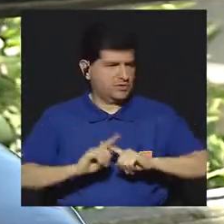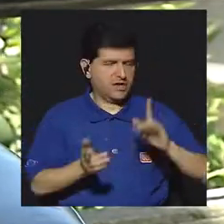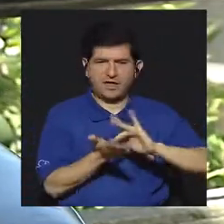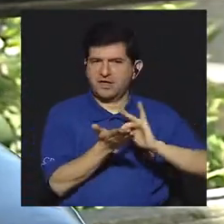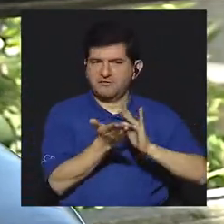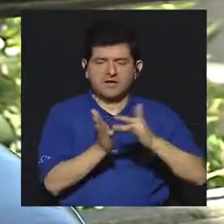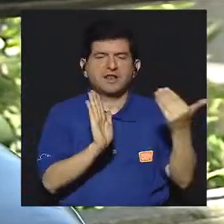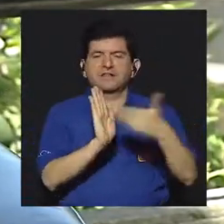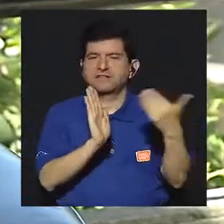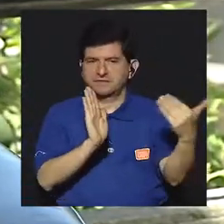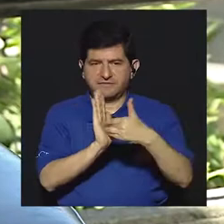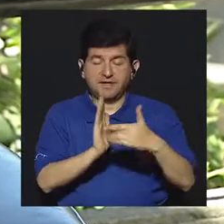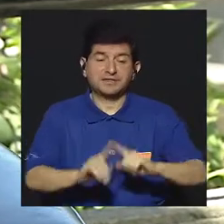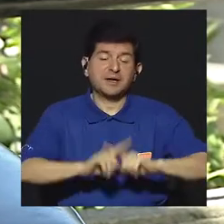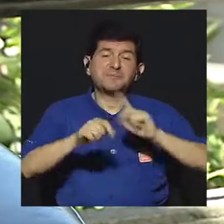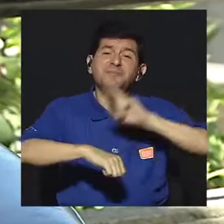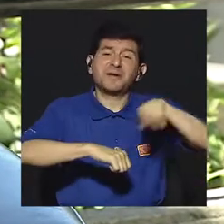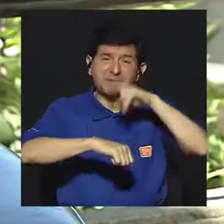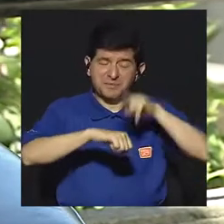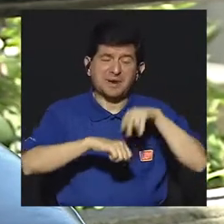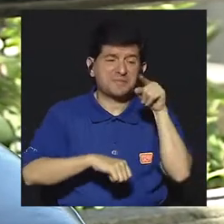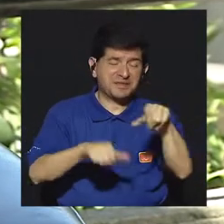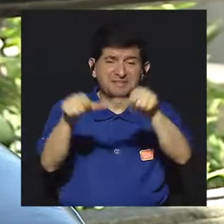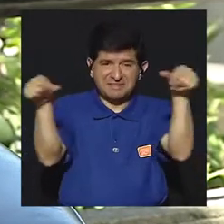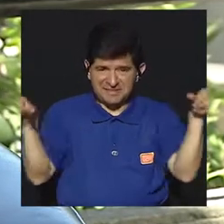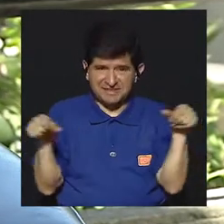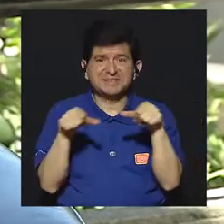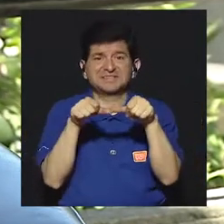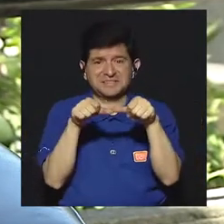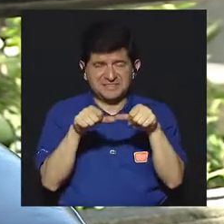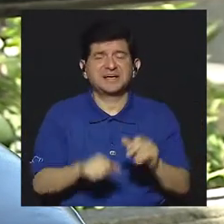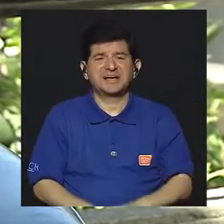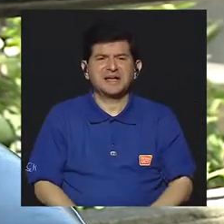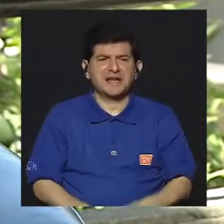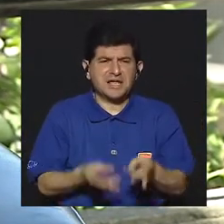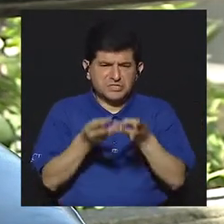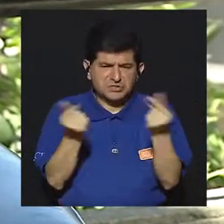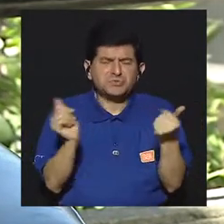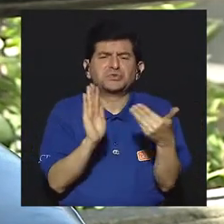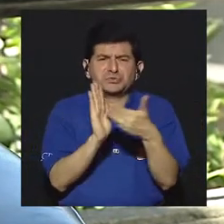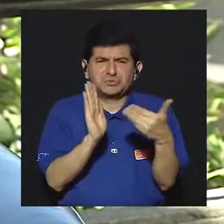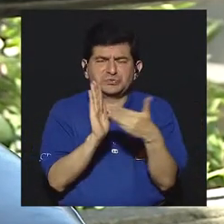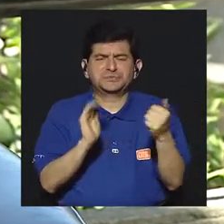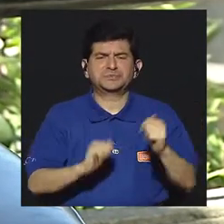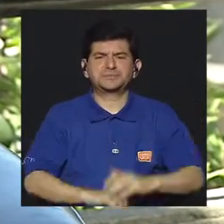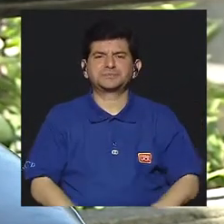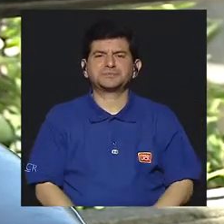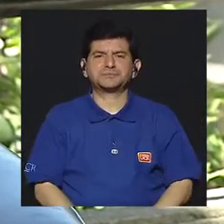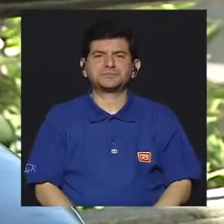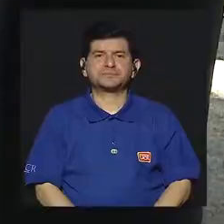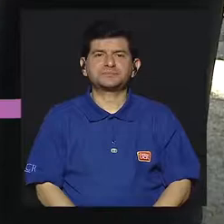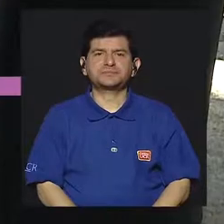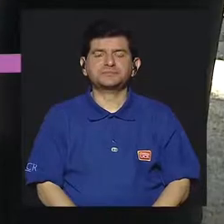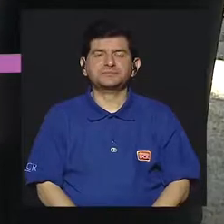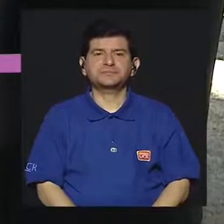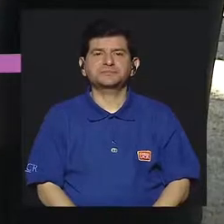de medicamentos es la que vaya a dañar, pero generalmente esas son las áreas que más, donde provoca más daño, ¿verdad?